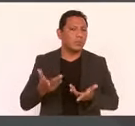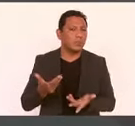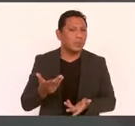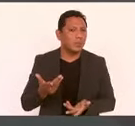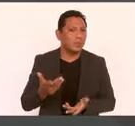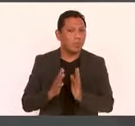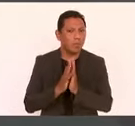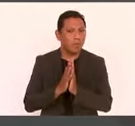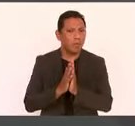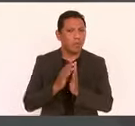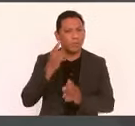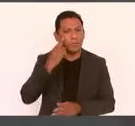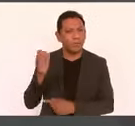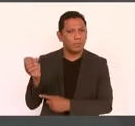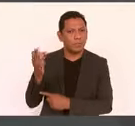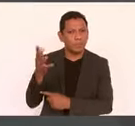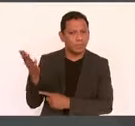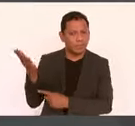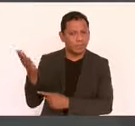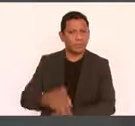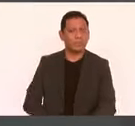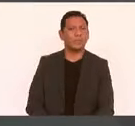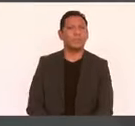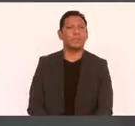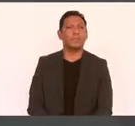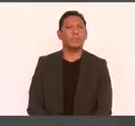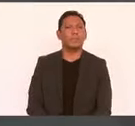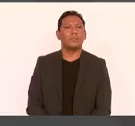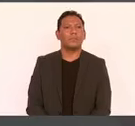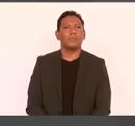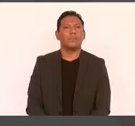la presentación que trajimos.